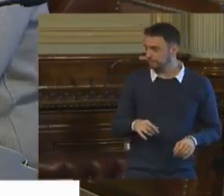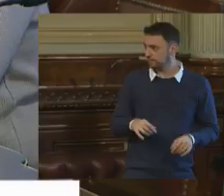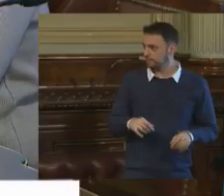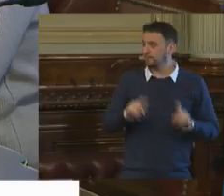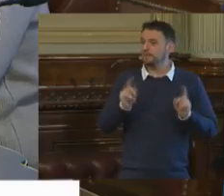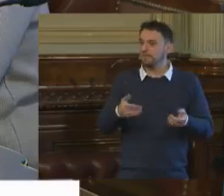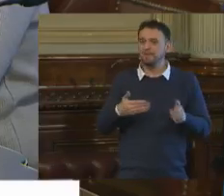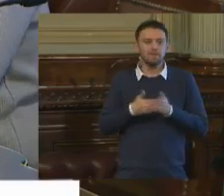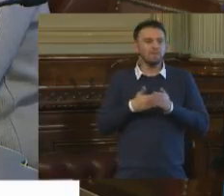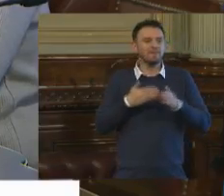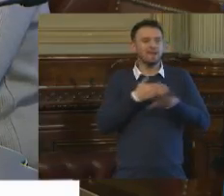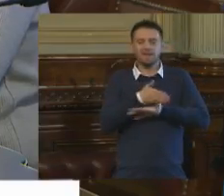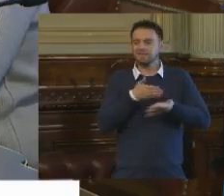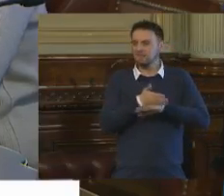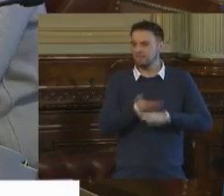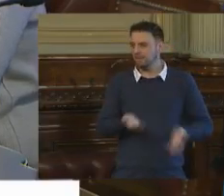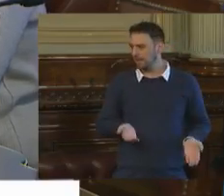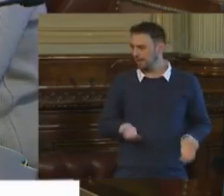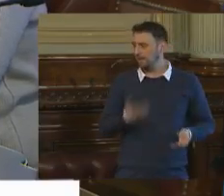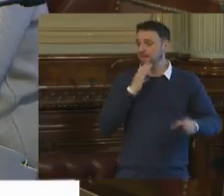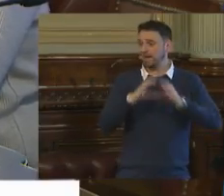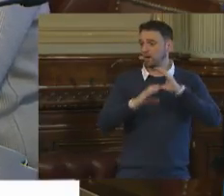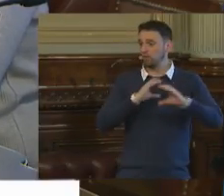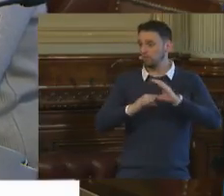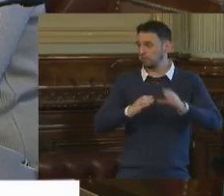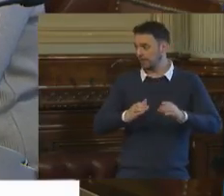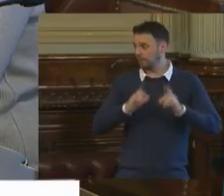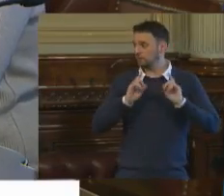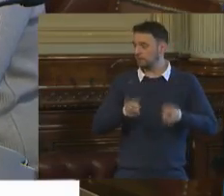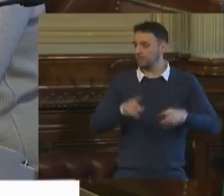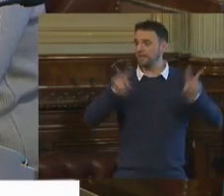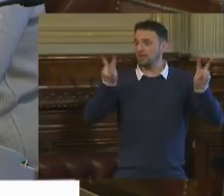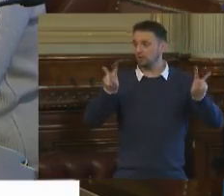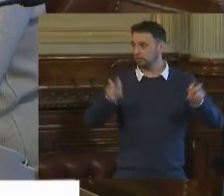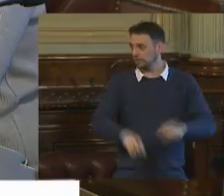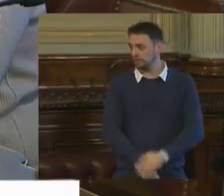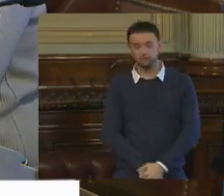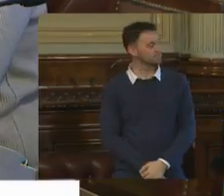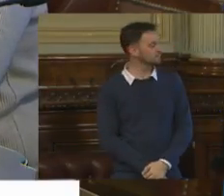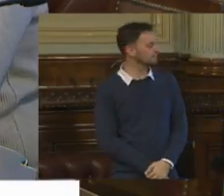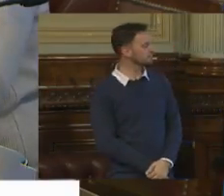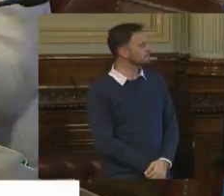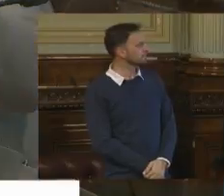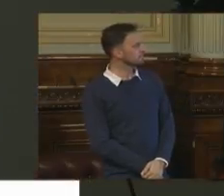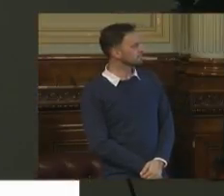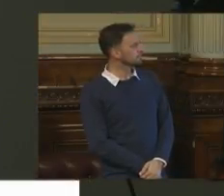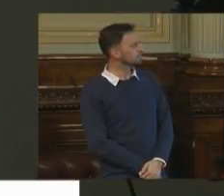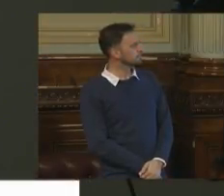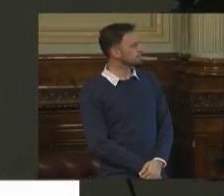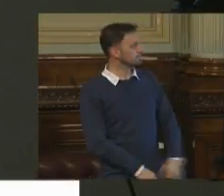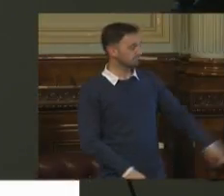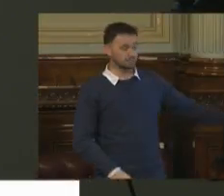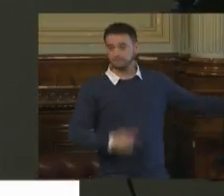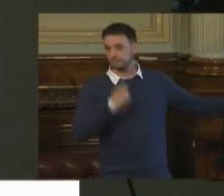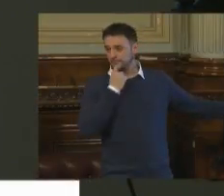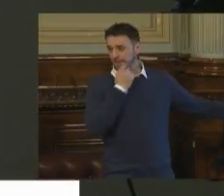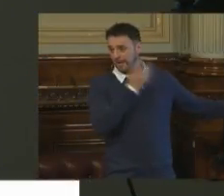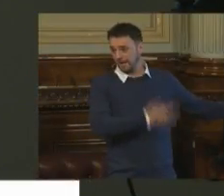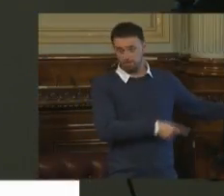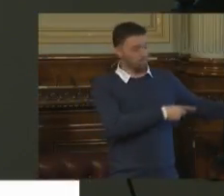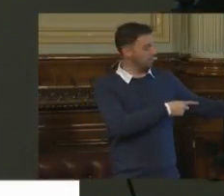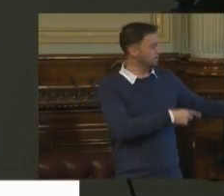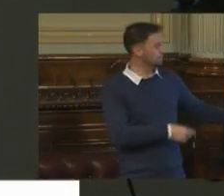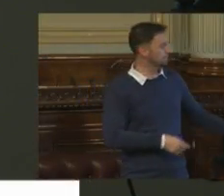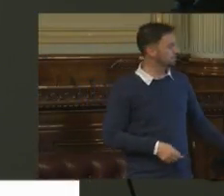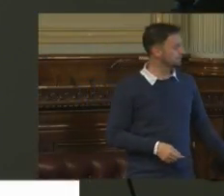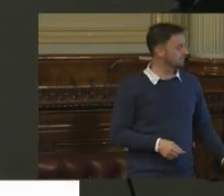vinculado con la accesibilidad de las comunicaciones y en los contenidos de estas comunicaciones acá vemos un ejemplo